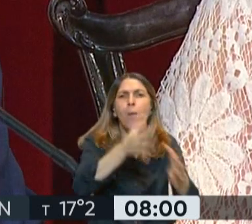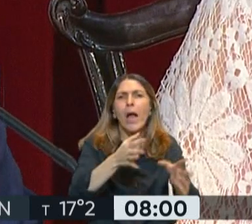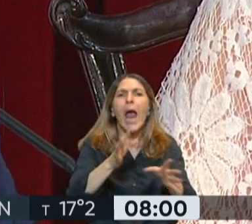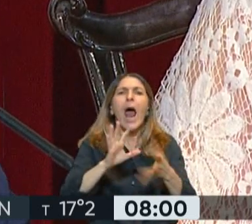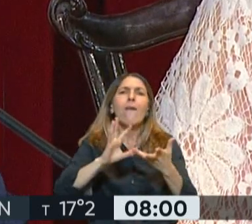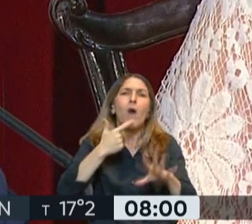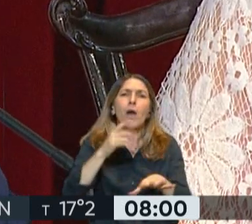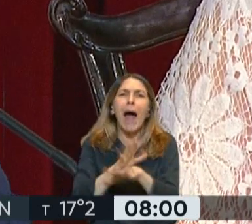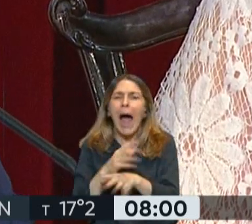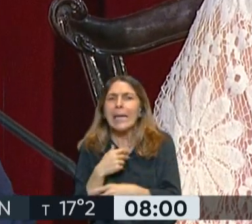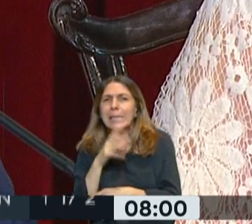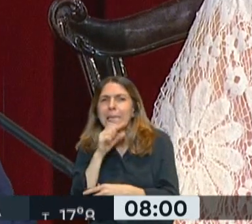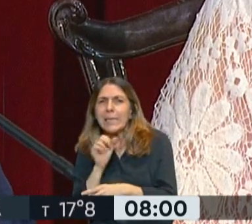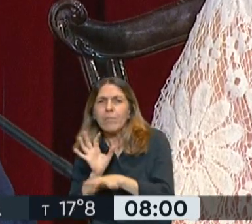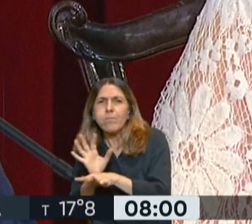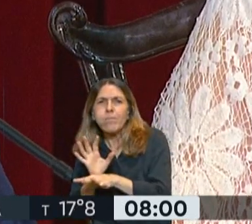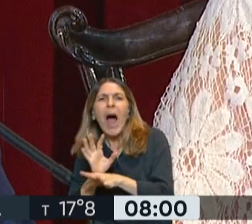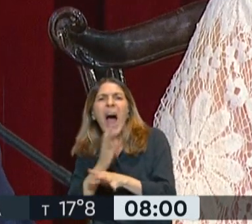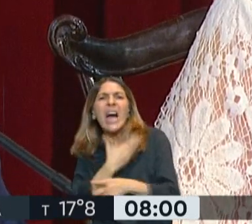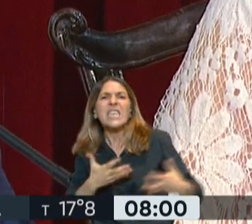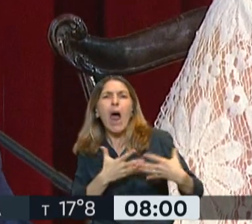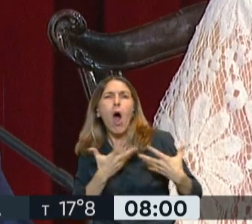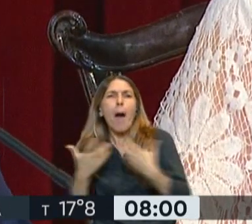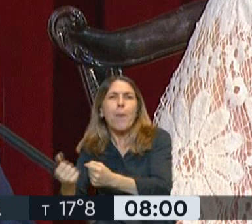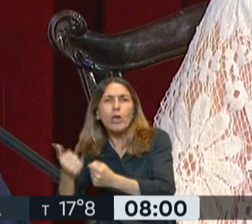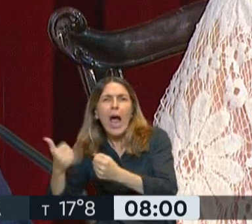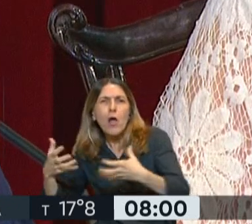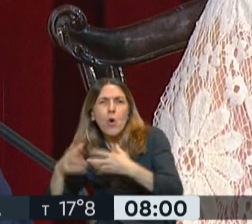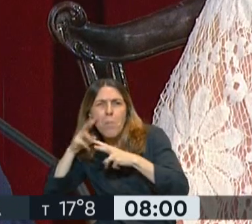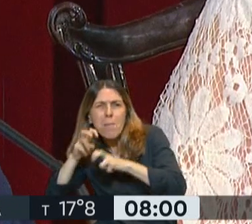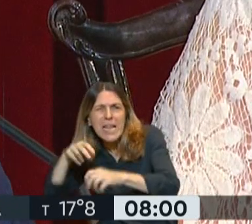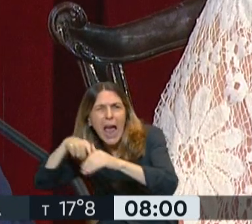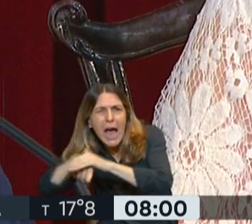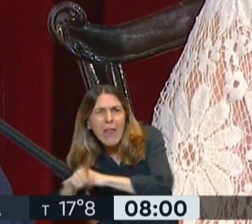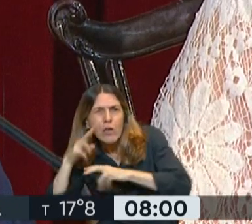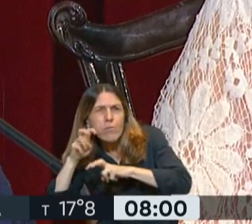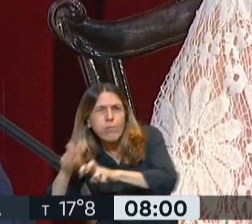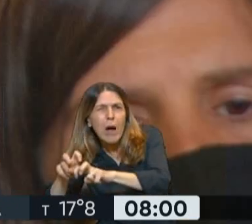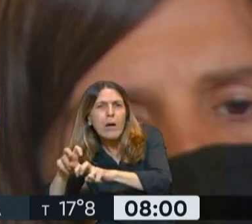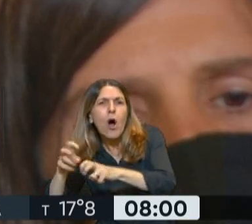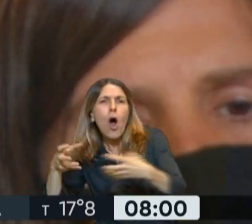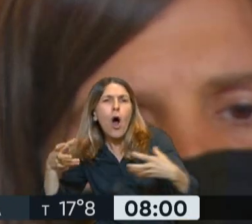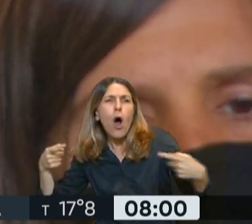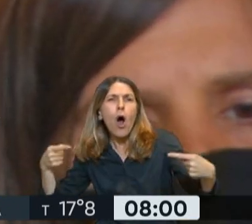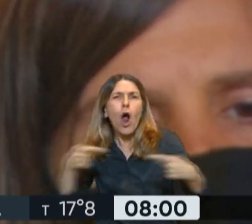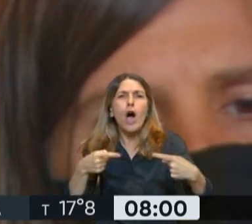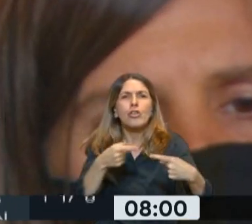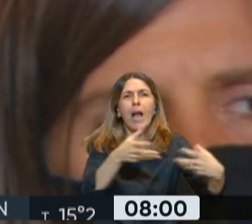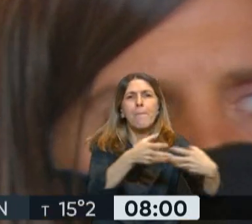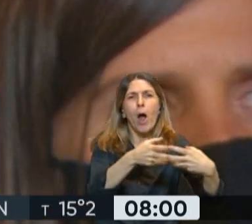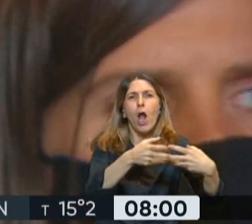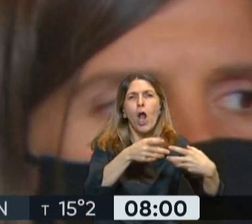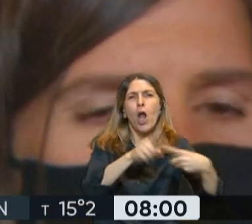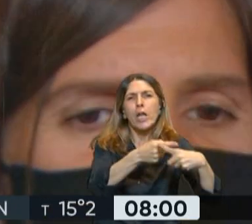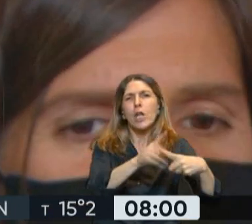excusa para que el Estado institucionalice un sistema de espionaje cuyo fin sea la persecución a opositores políticos o simplemente la